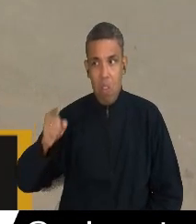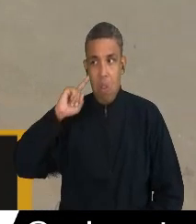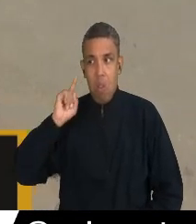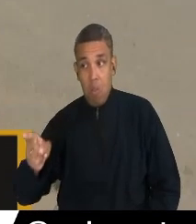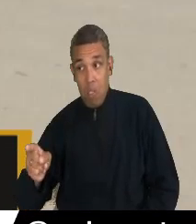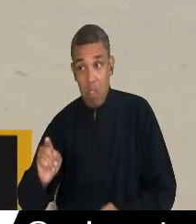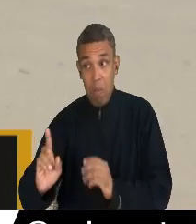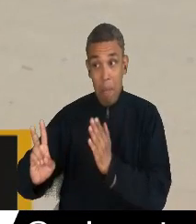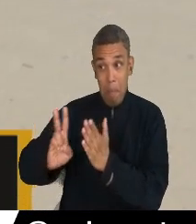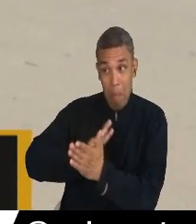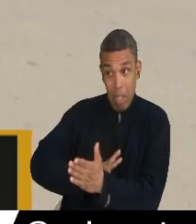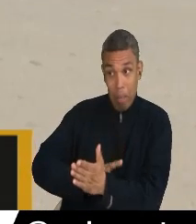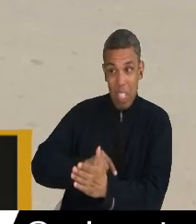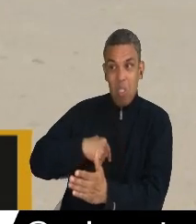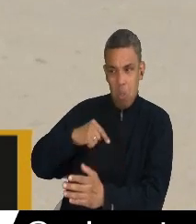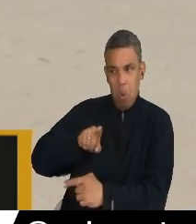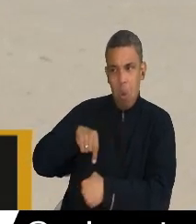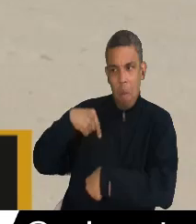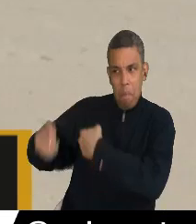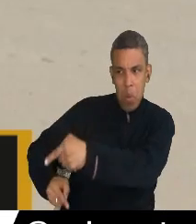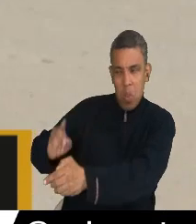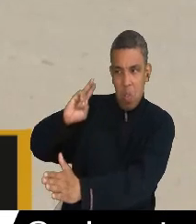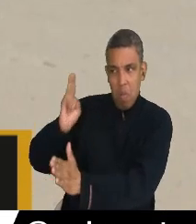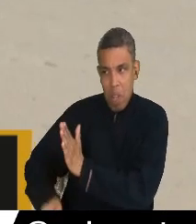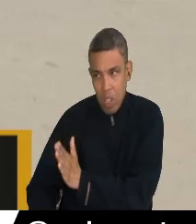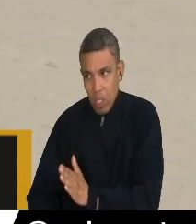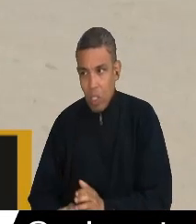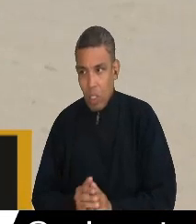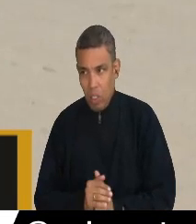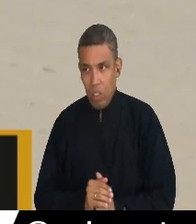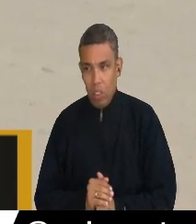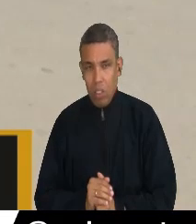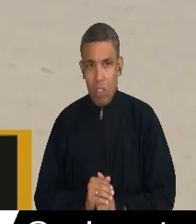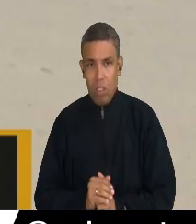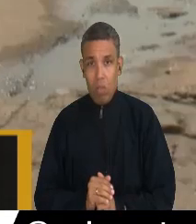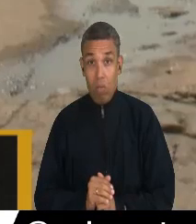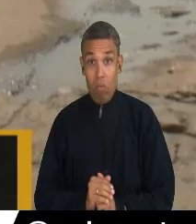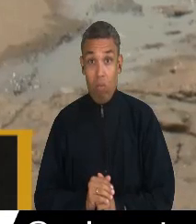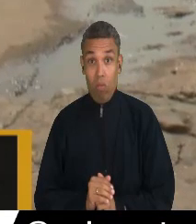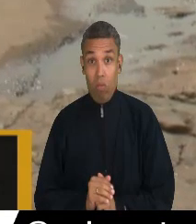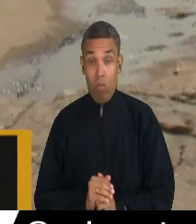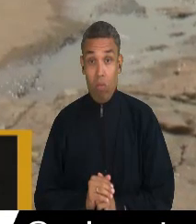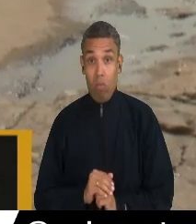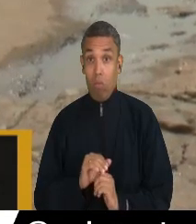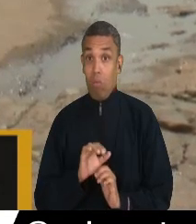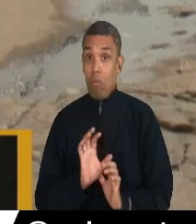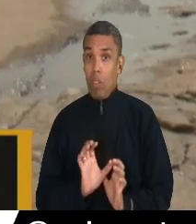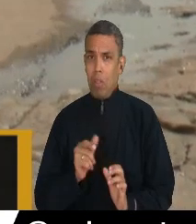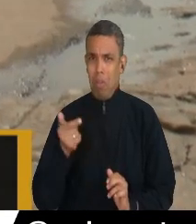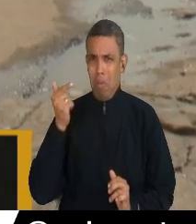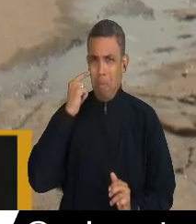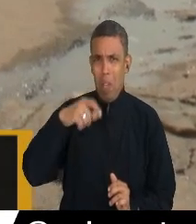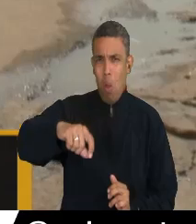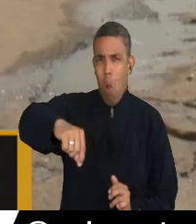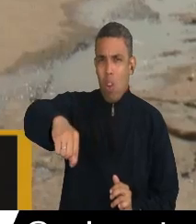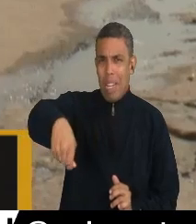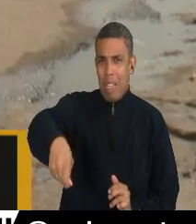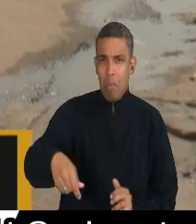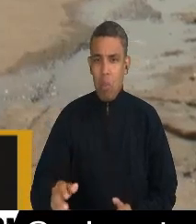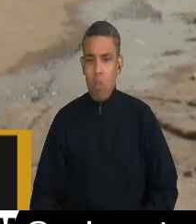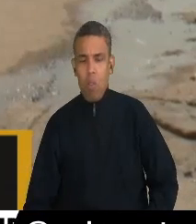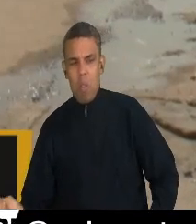mato a usted. Sobre ese cogió un pedazo de limón y se lo pegó a uno de mi familia acá y a la otra muchacha le